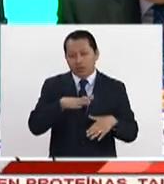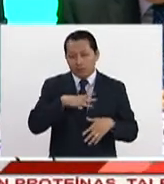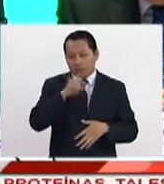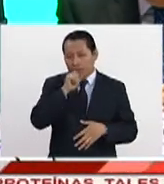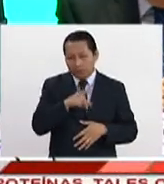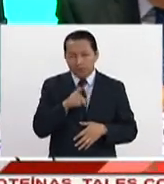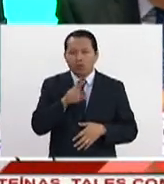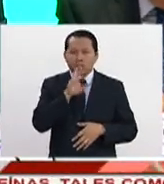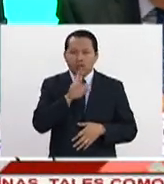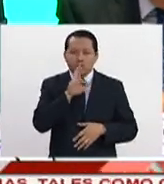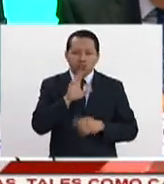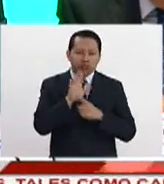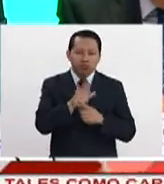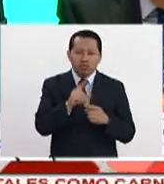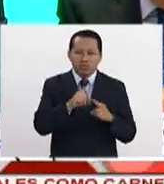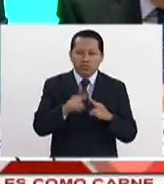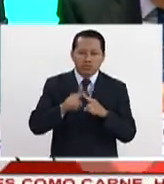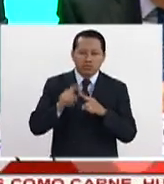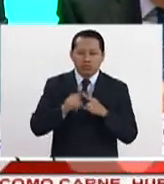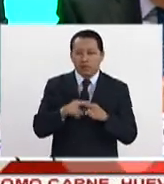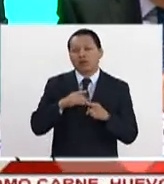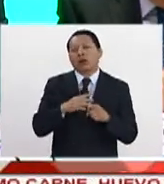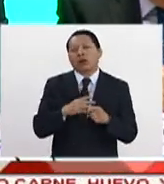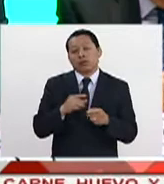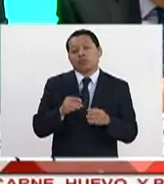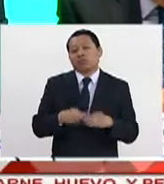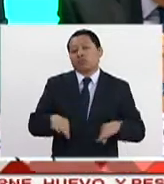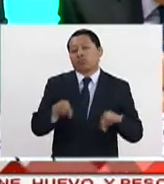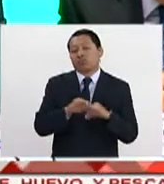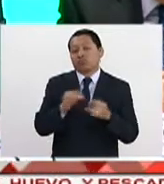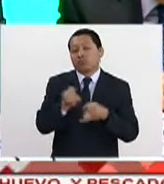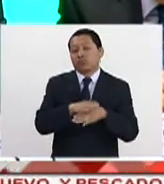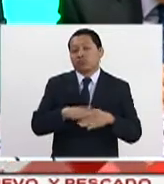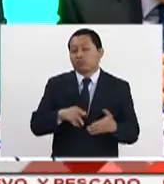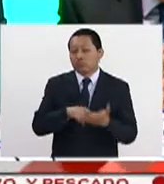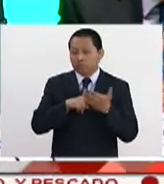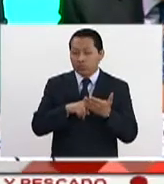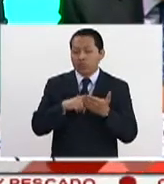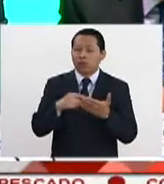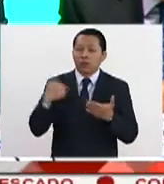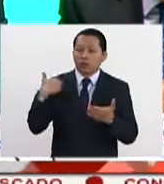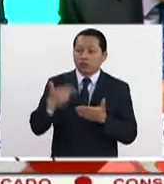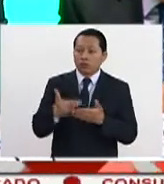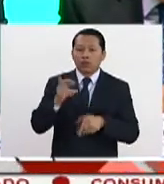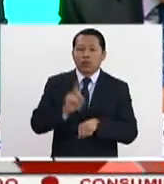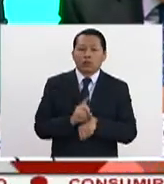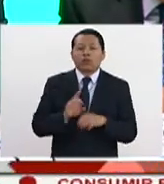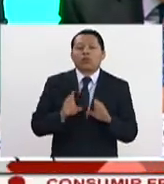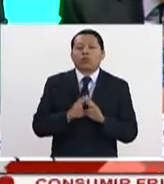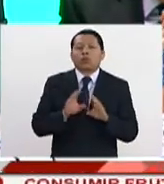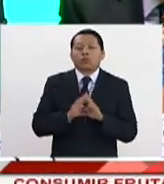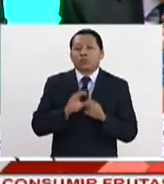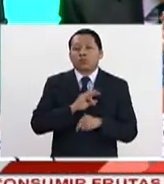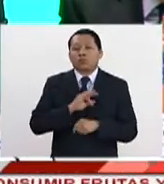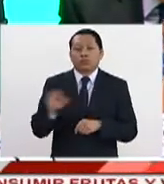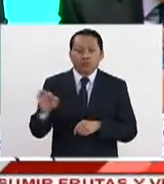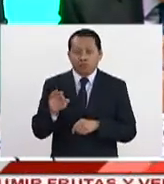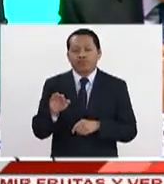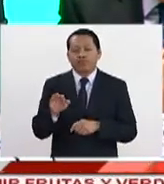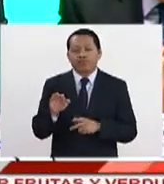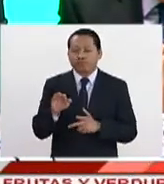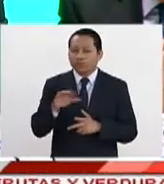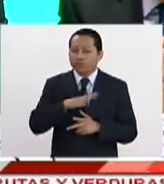estos reportes. Han sido fuentes muy importantes de información que al día de hoy nos han permitido